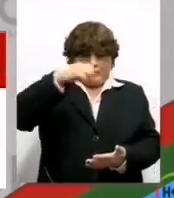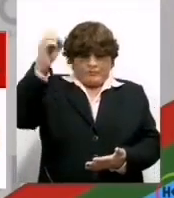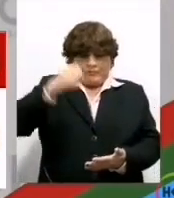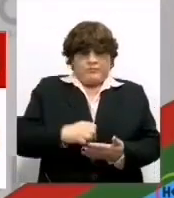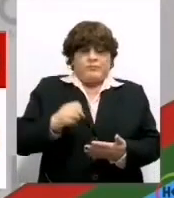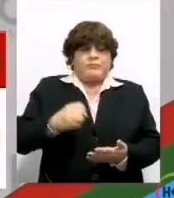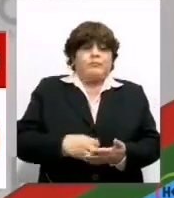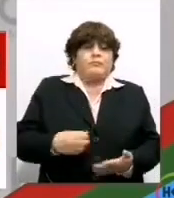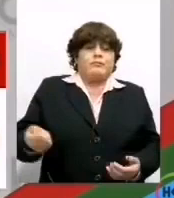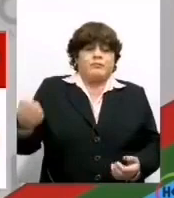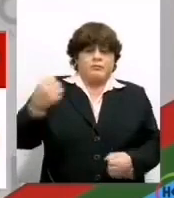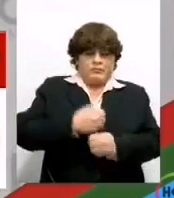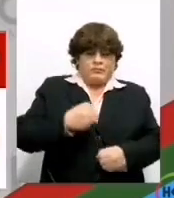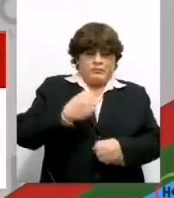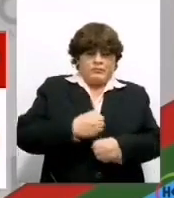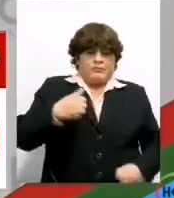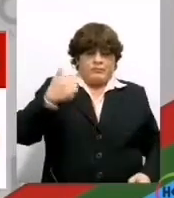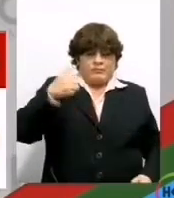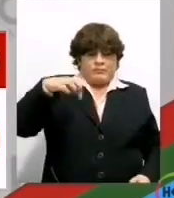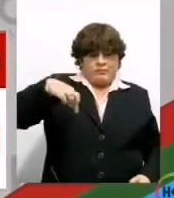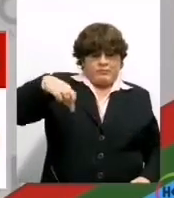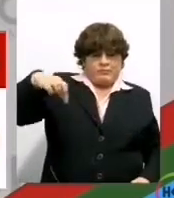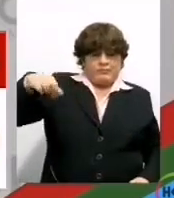obras por Apps